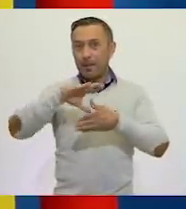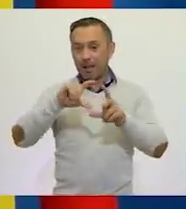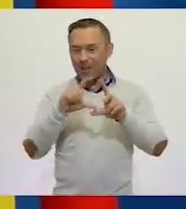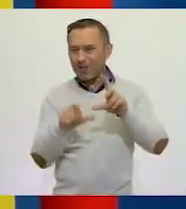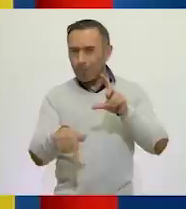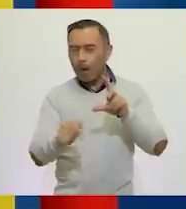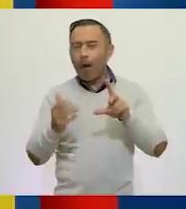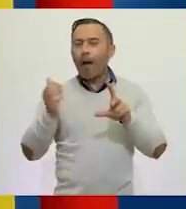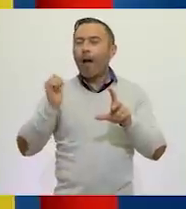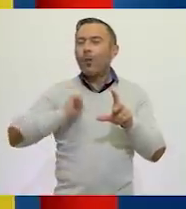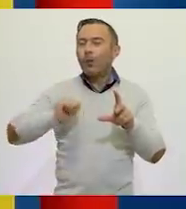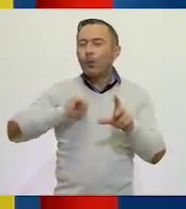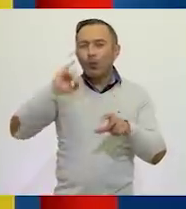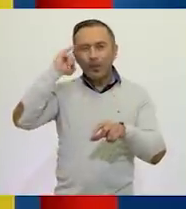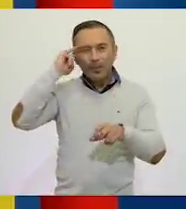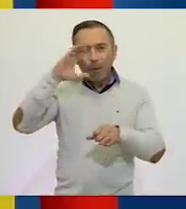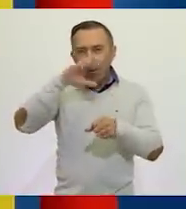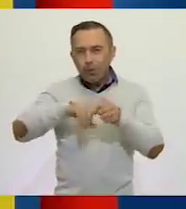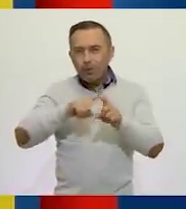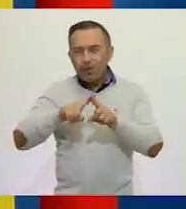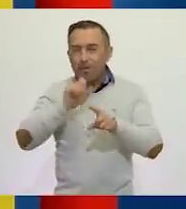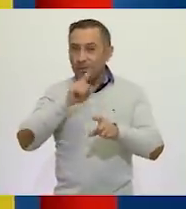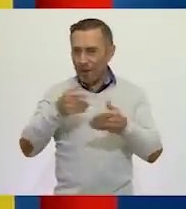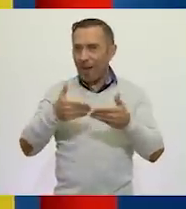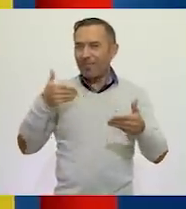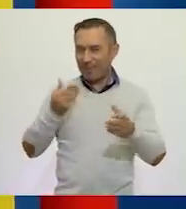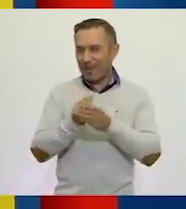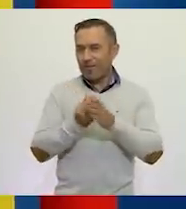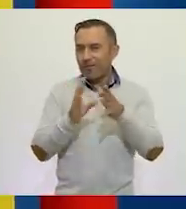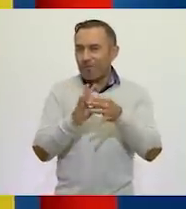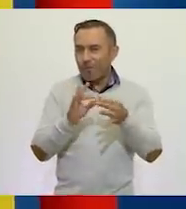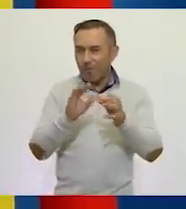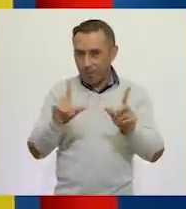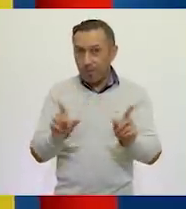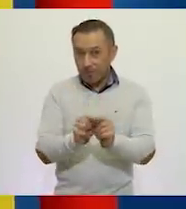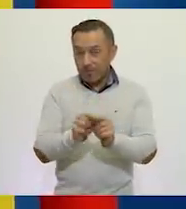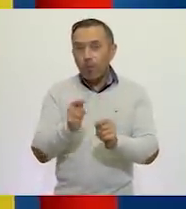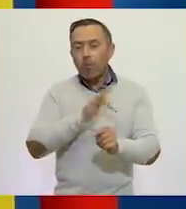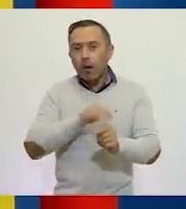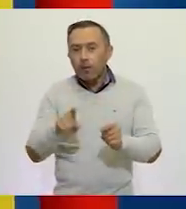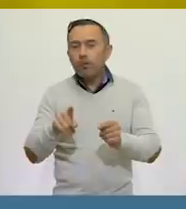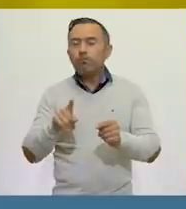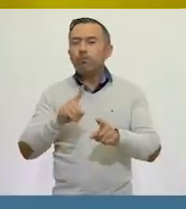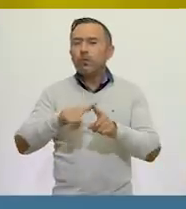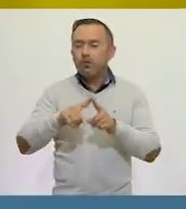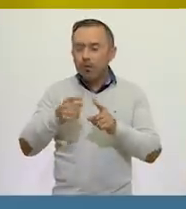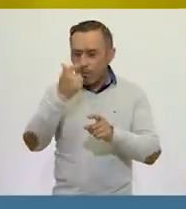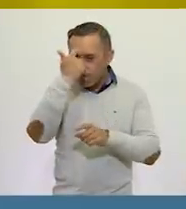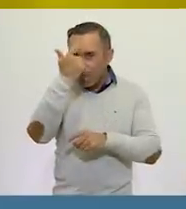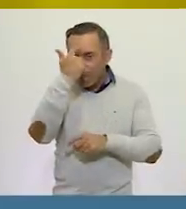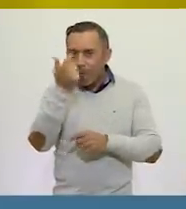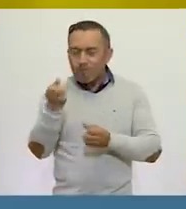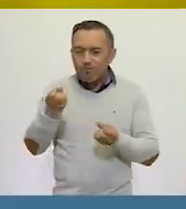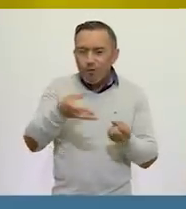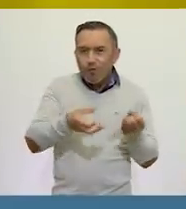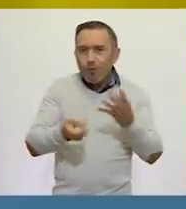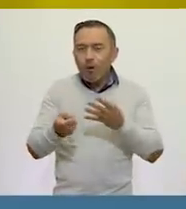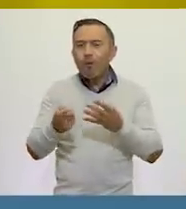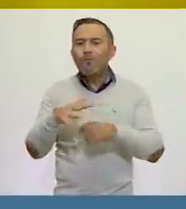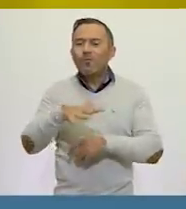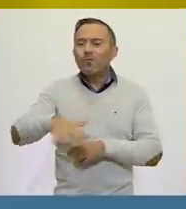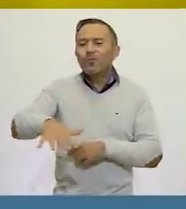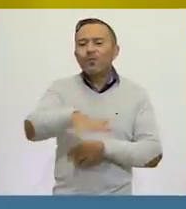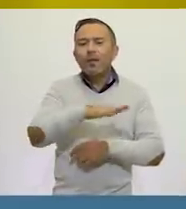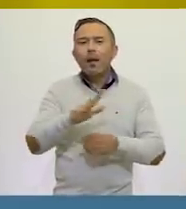anterior. Estos aportes de las culturas y su relación con la naturaleza. Muy bien. Recuerdo que en la clase